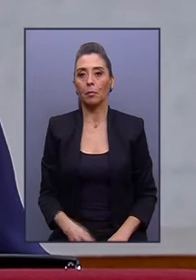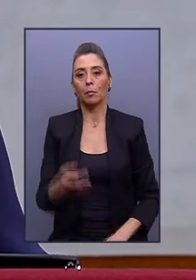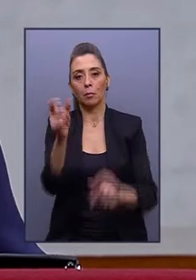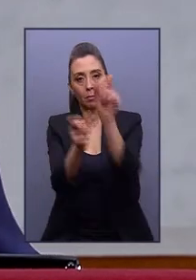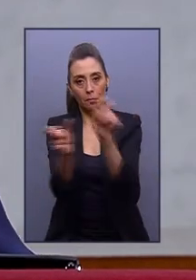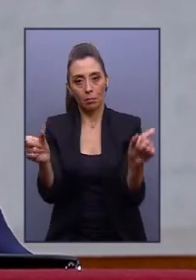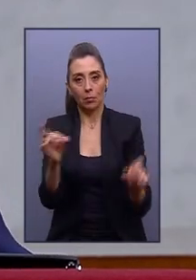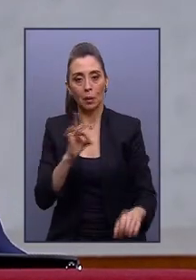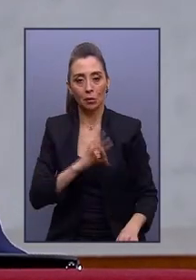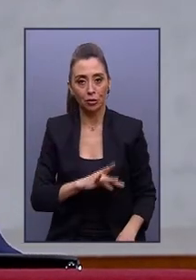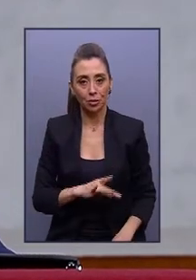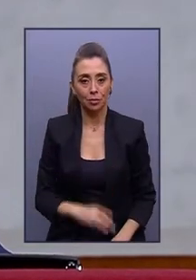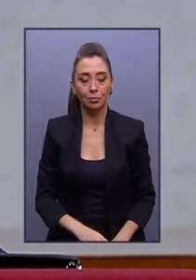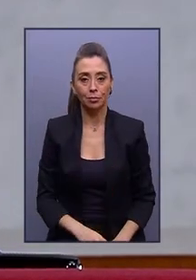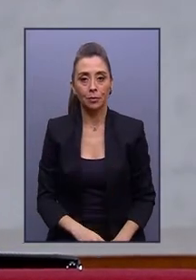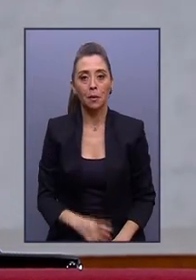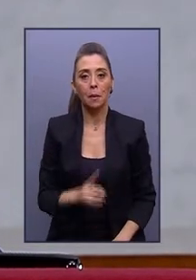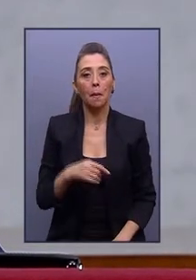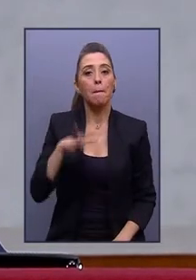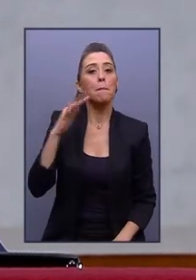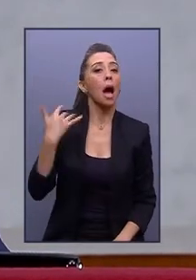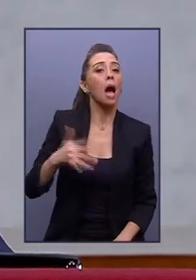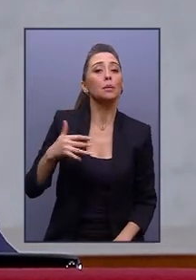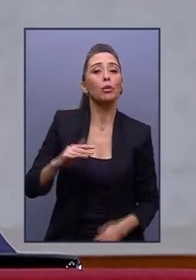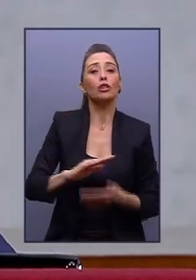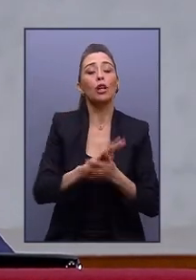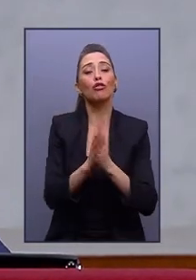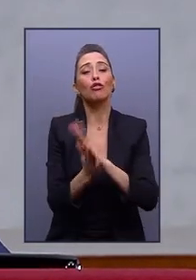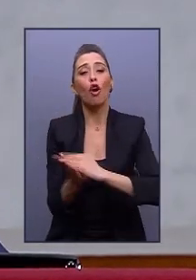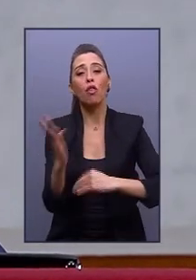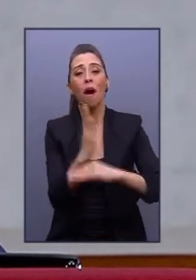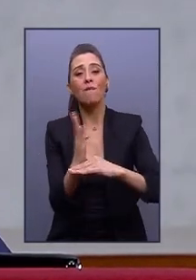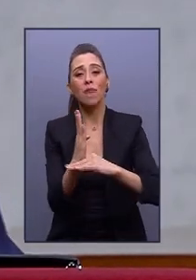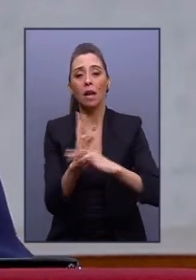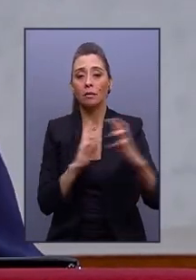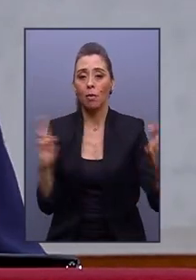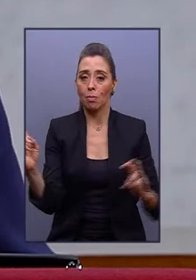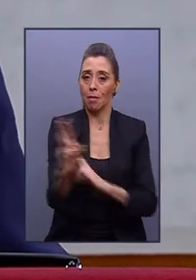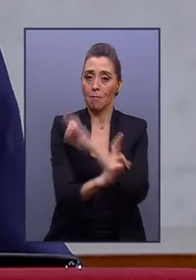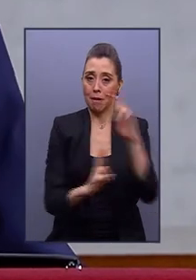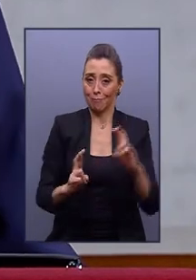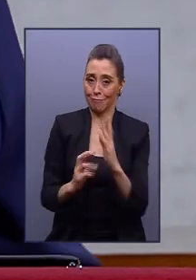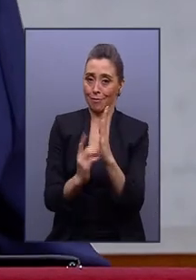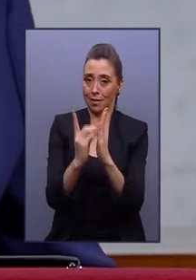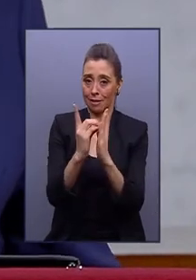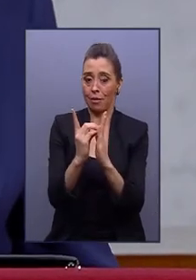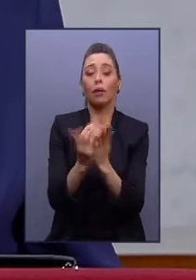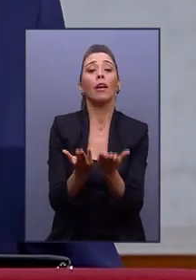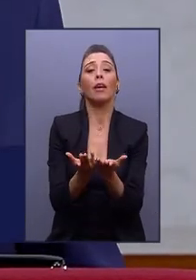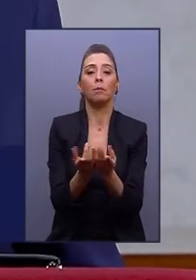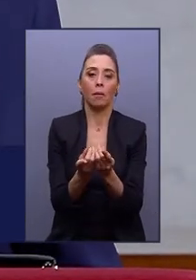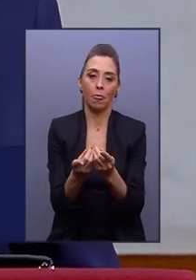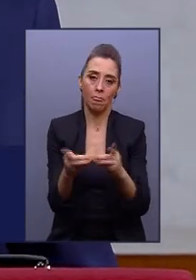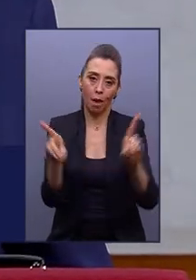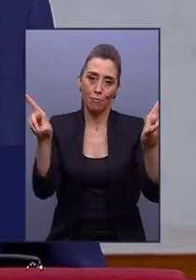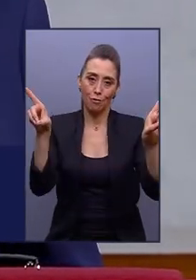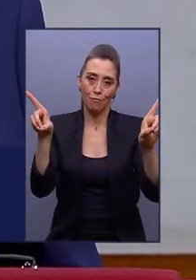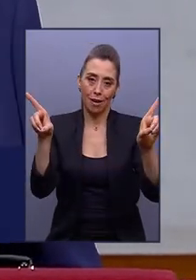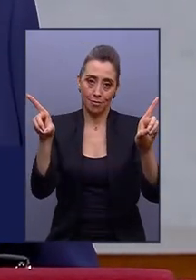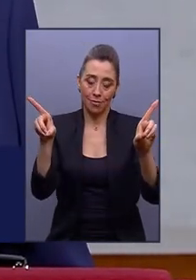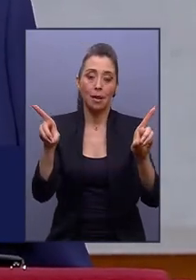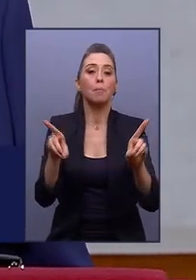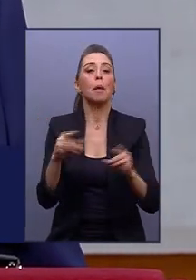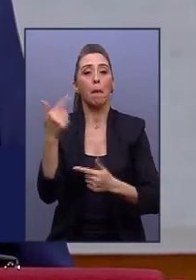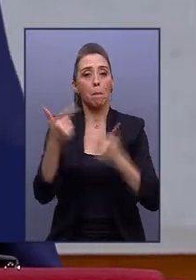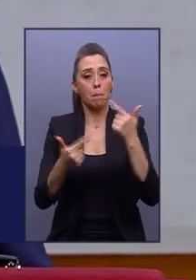Compatriotas, la más importante de todas las bases de nuestra convivencia y desarrollo es la democracia. Porque en la